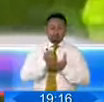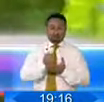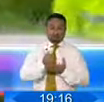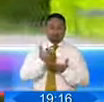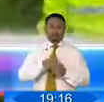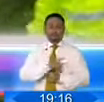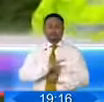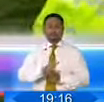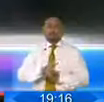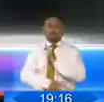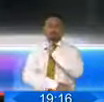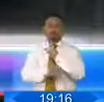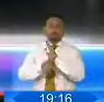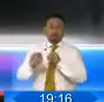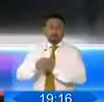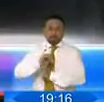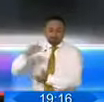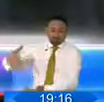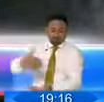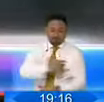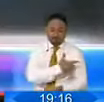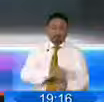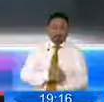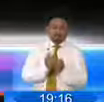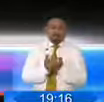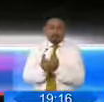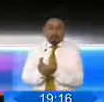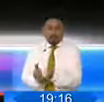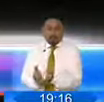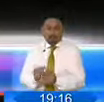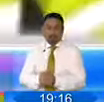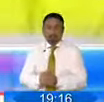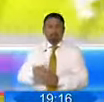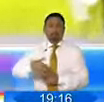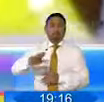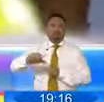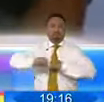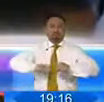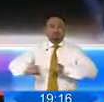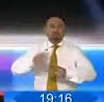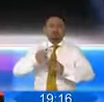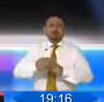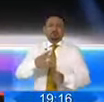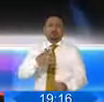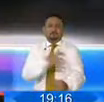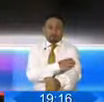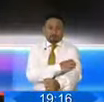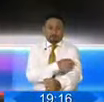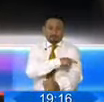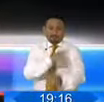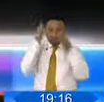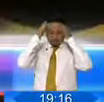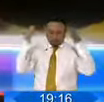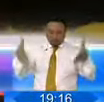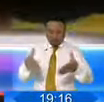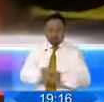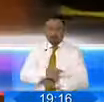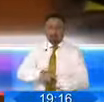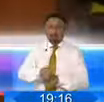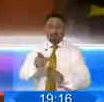de derivados de petróleo, embarcaciones y motores de borda. La mayoría de los operativos Fortaleza se enfocó en combatir el amplio